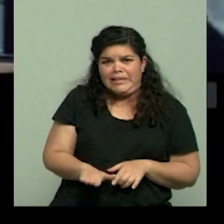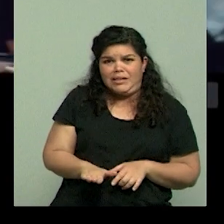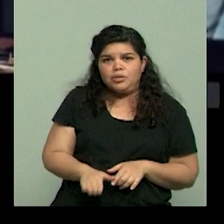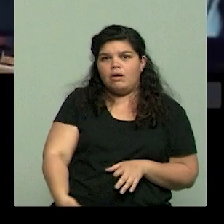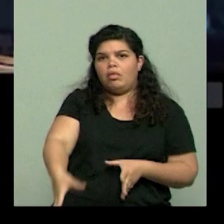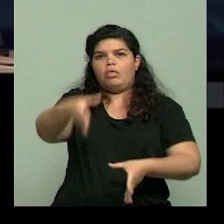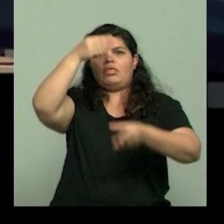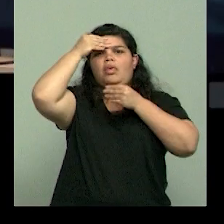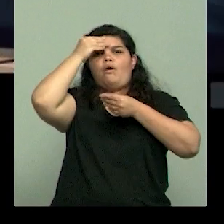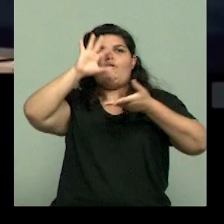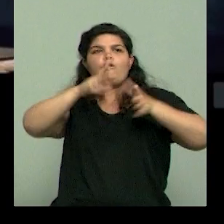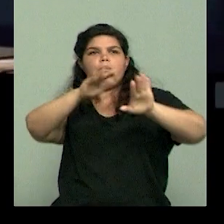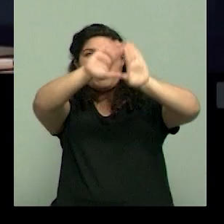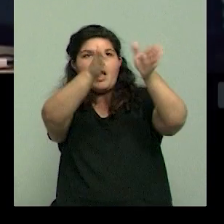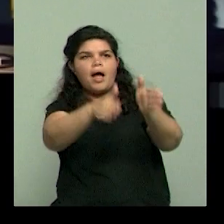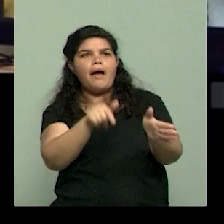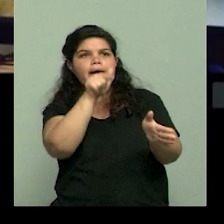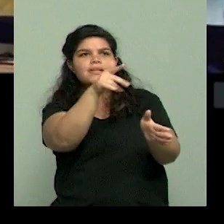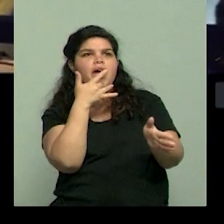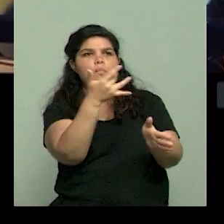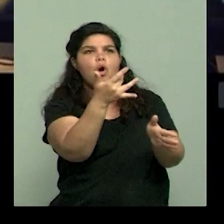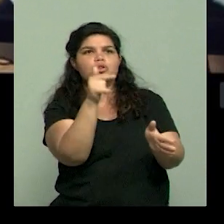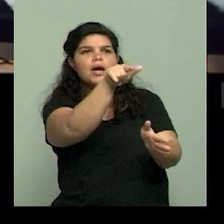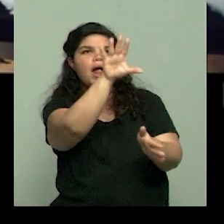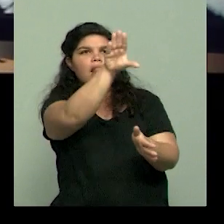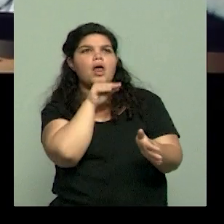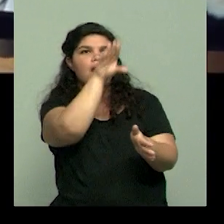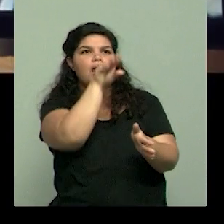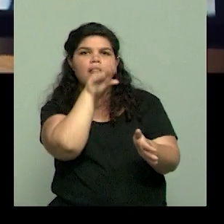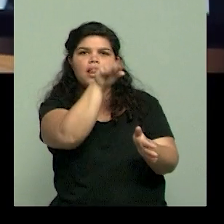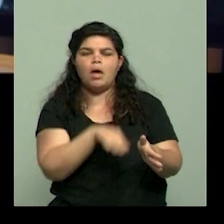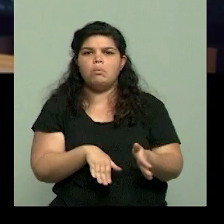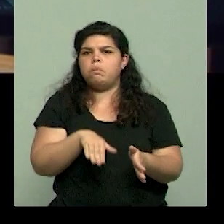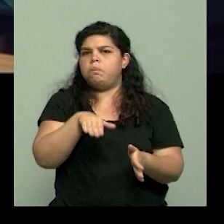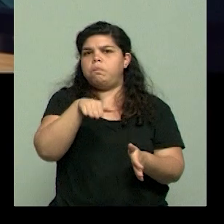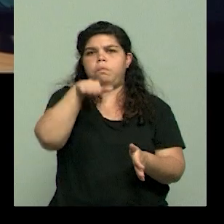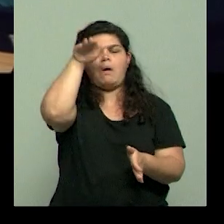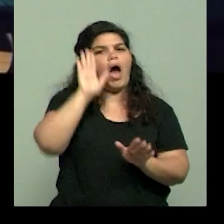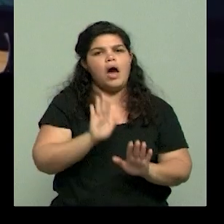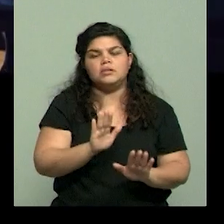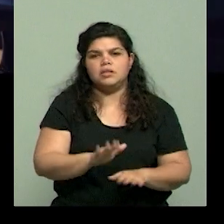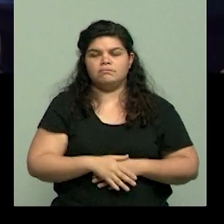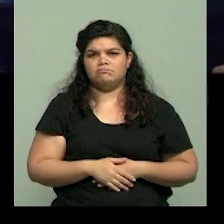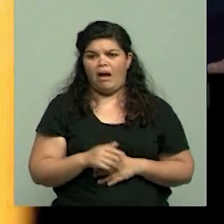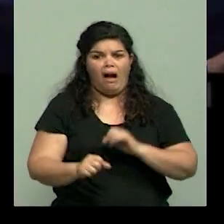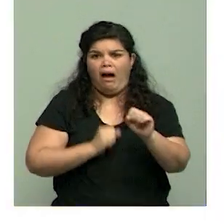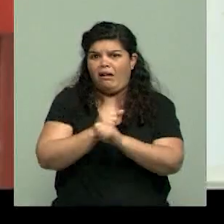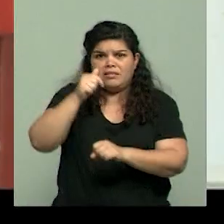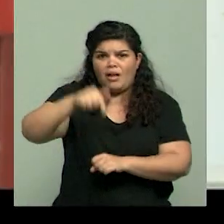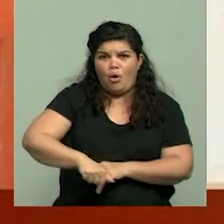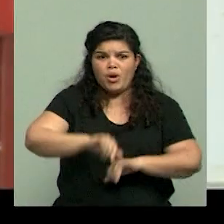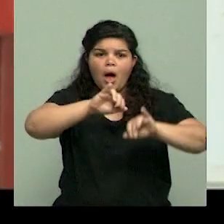idea del ideal de belleza. Hasta el día de hoy siguen siendo cuerpos delgados, estereotipados a full.